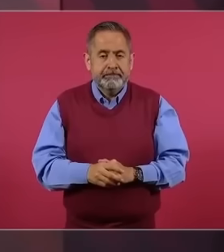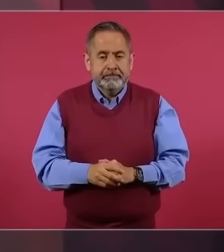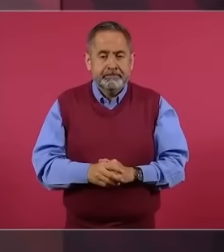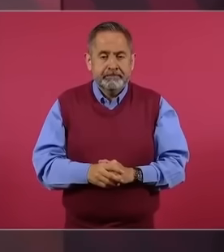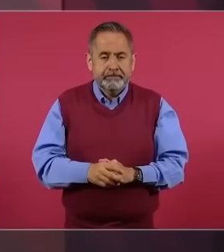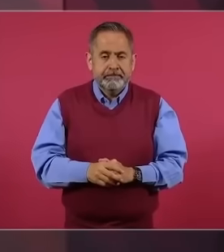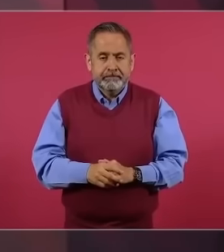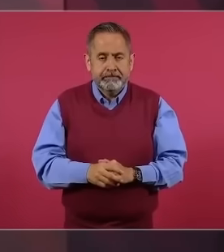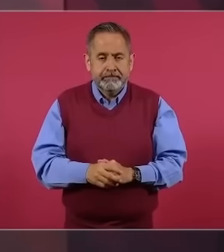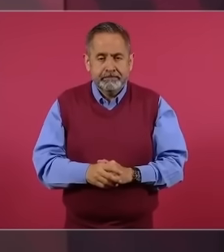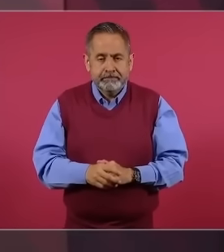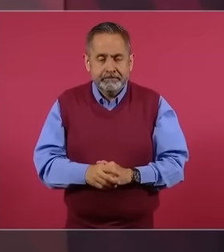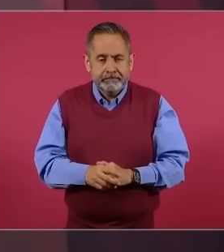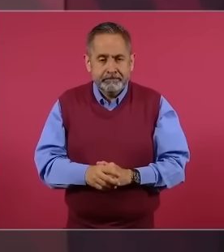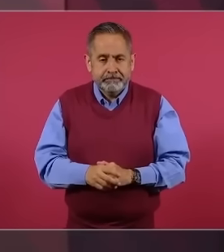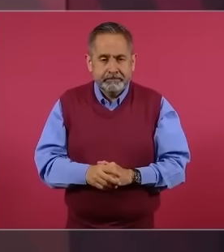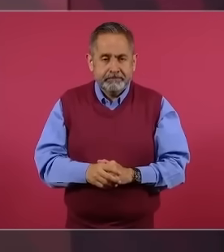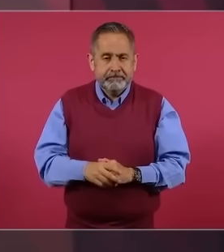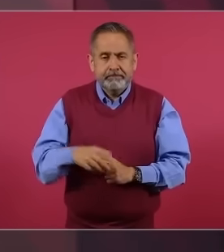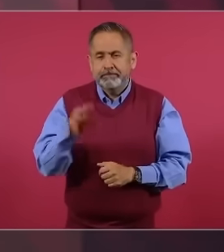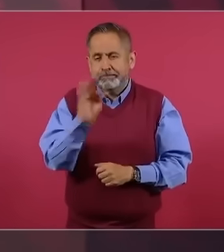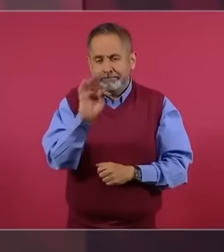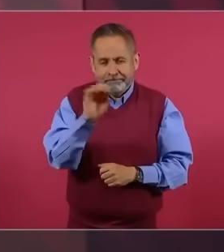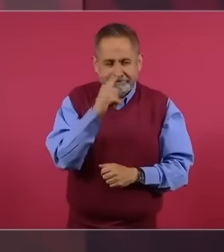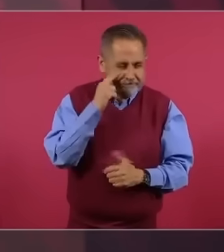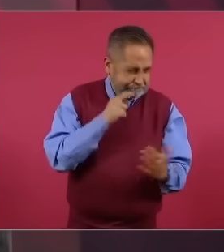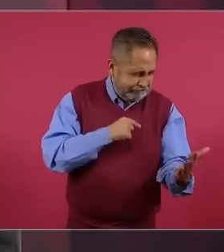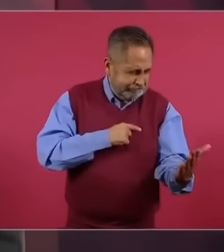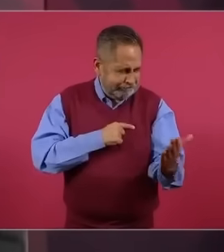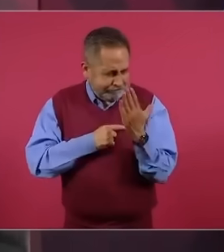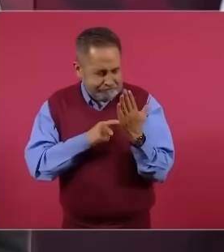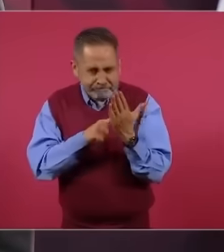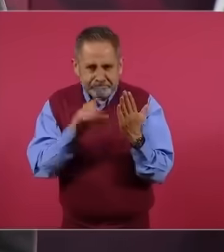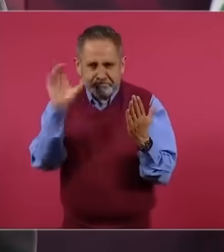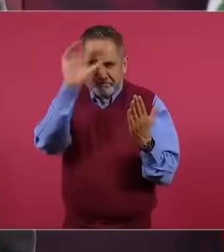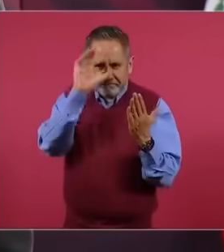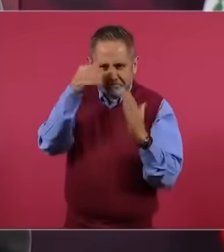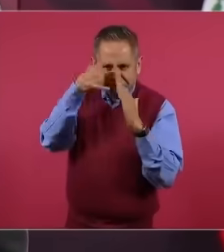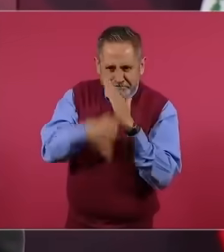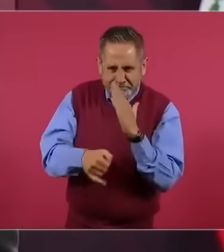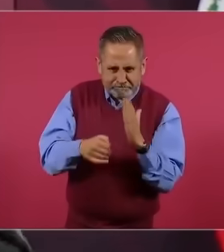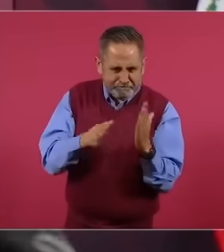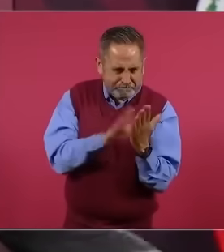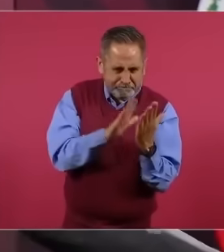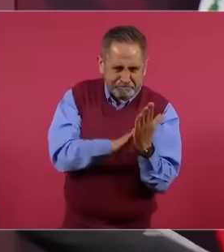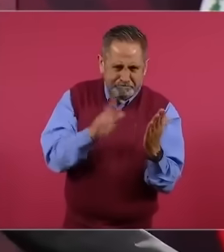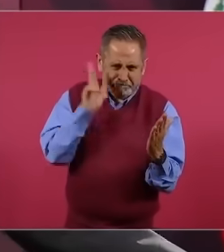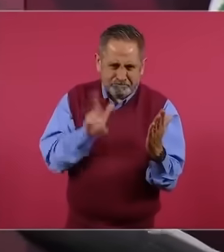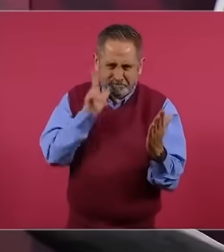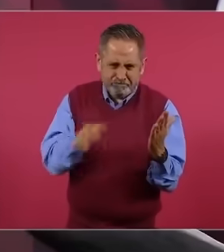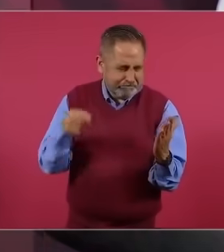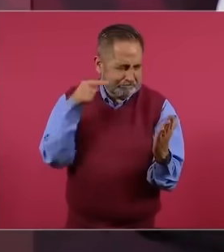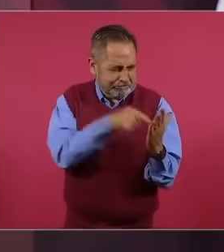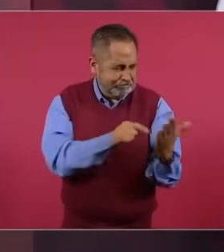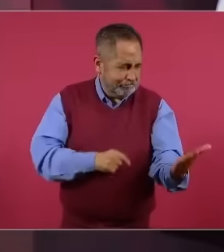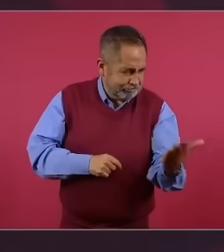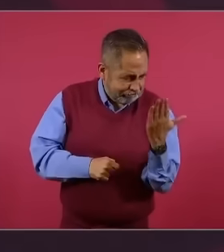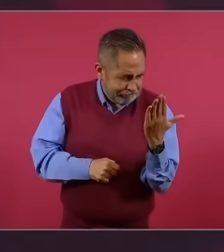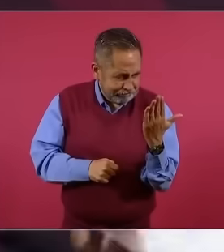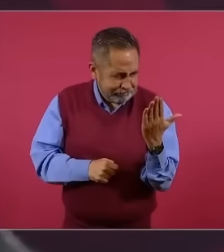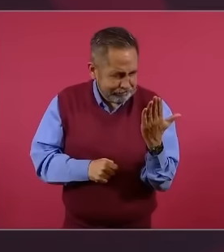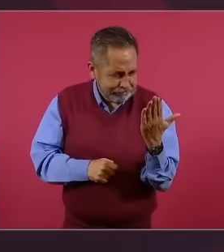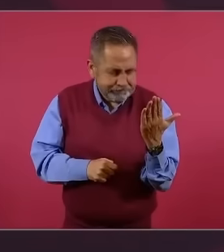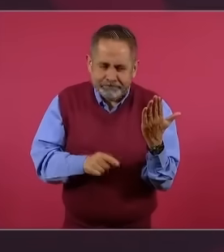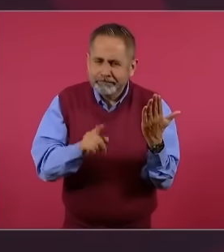me pueden demostrar científicamente algo, pero ¿cómo me van a